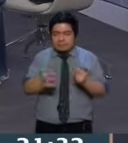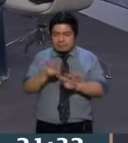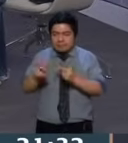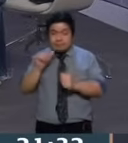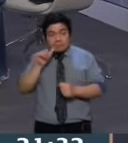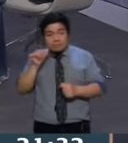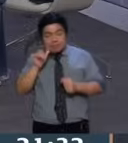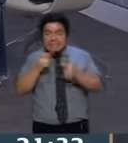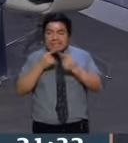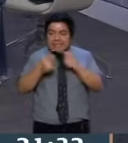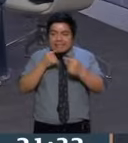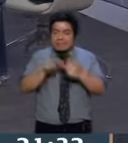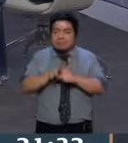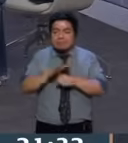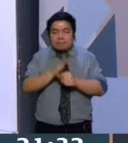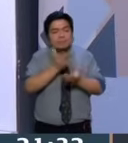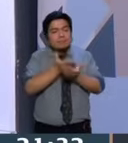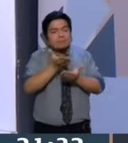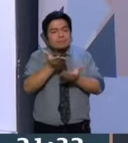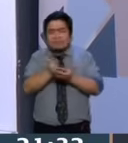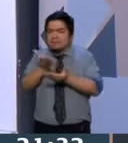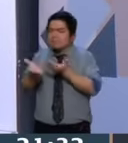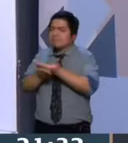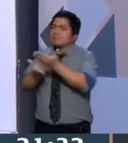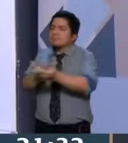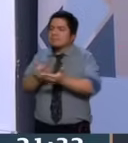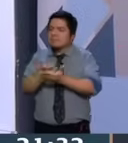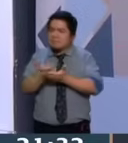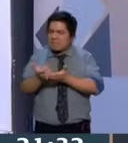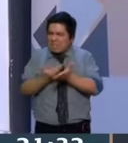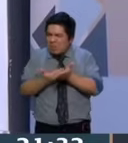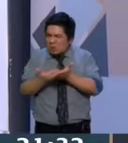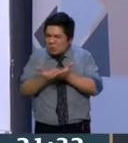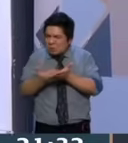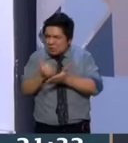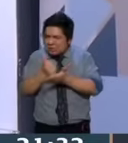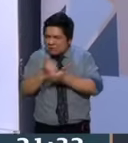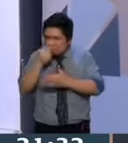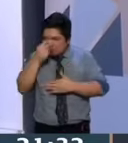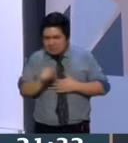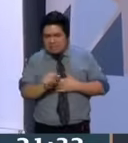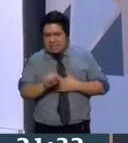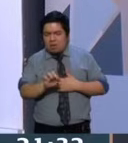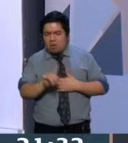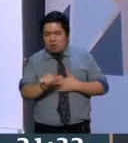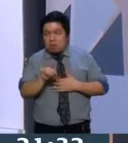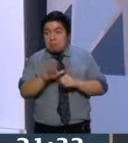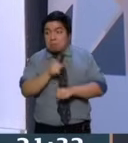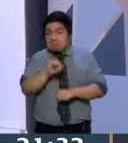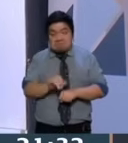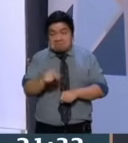en el debate, y fue una de las propuestas que más me llamó la atención, el salario rosa chilango que plantea Santiago Taboada. ¿Por qué sí a este salario